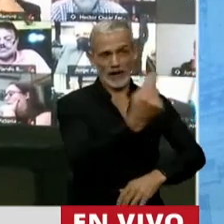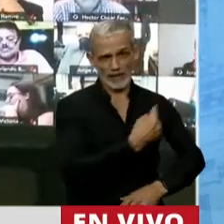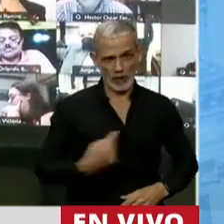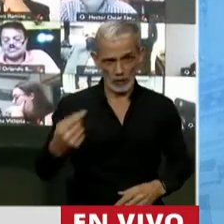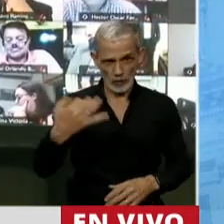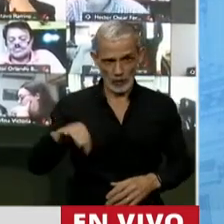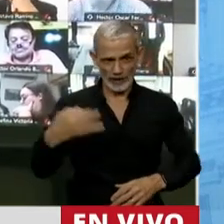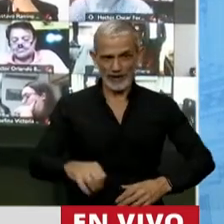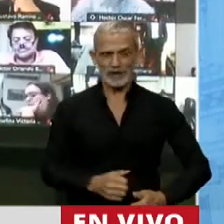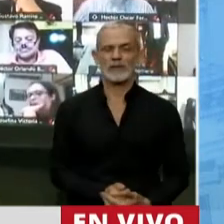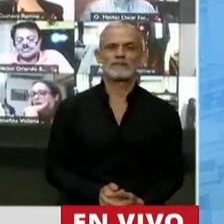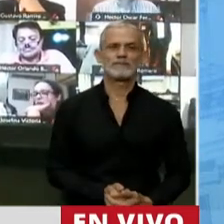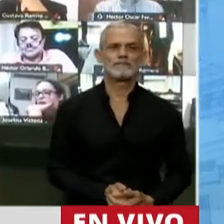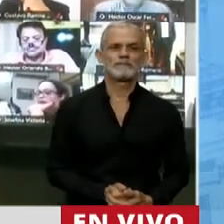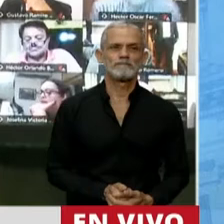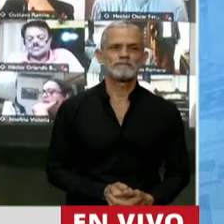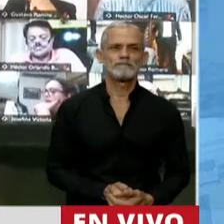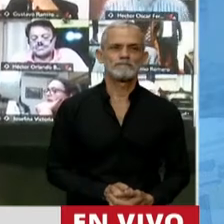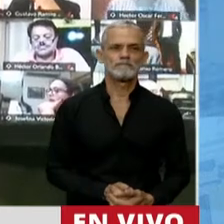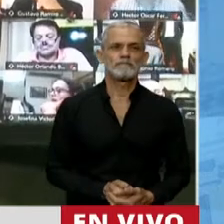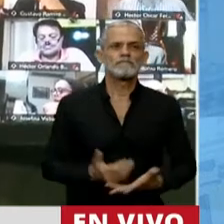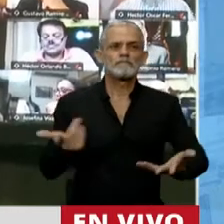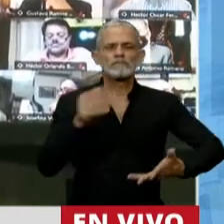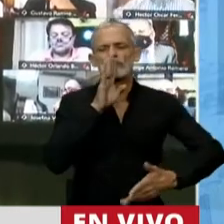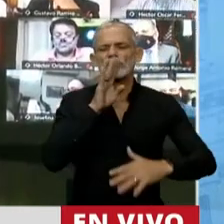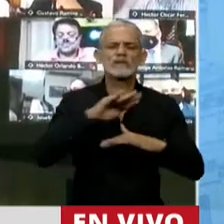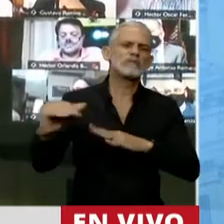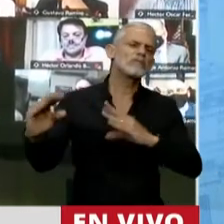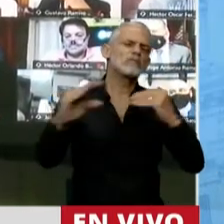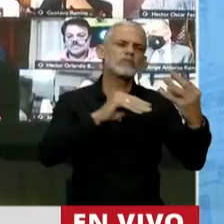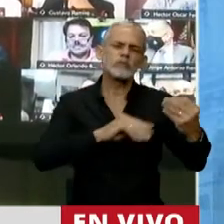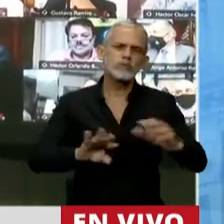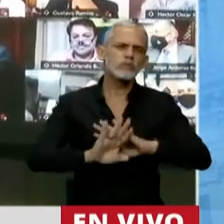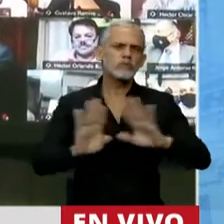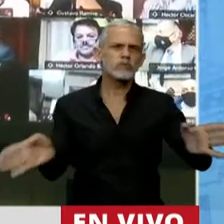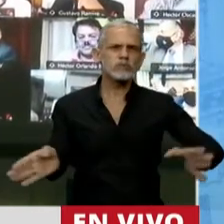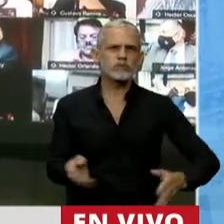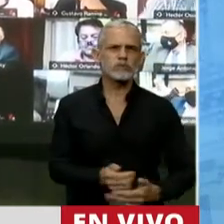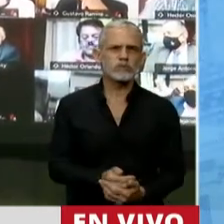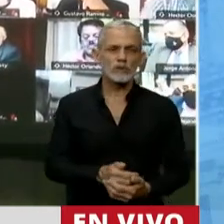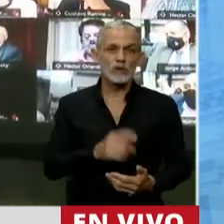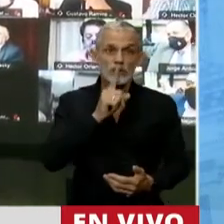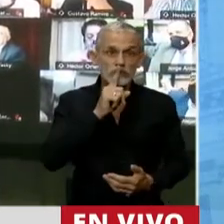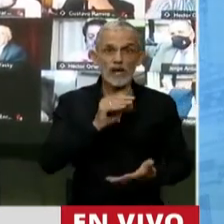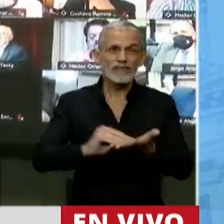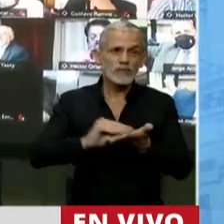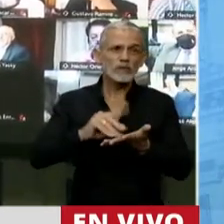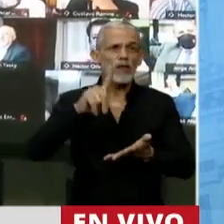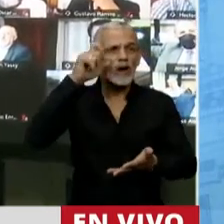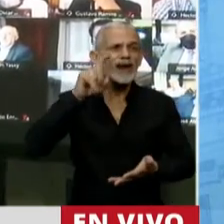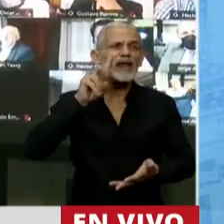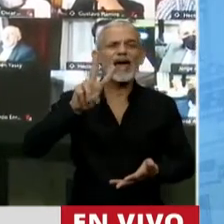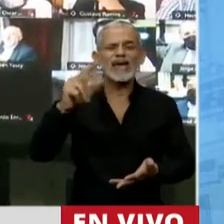cargo de algo. Pero, ¿qué? No, papá. Silencio, no, por tranquilo, favor. Tranquilo. Silencio, por favor. El diputado